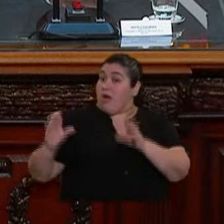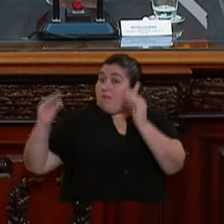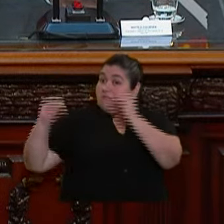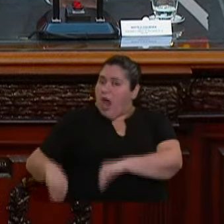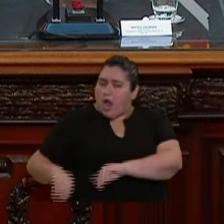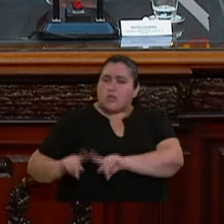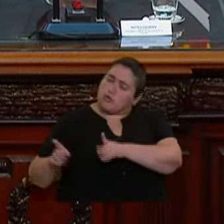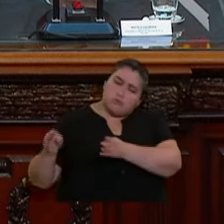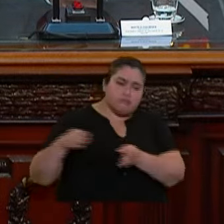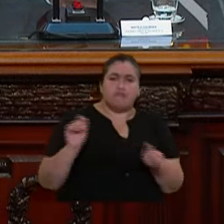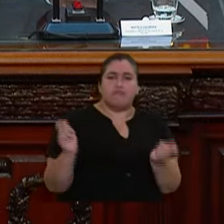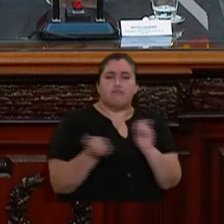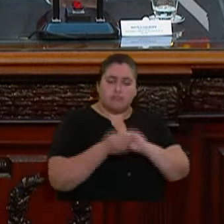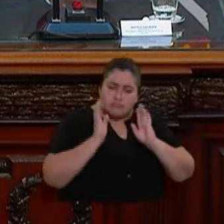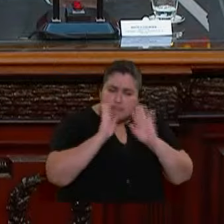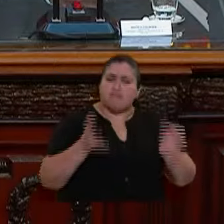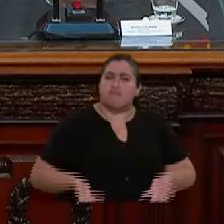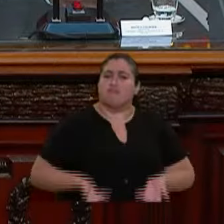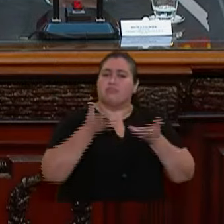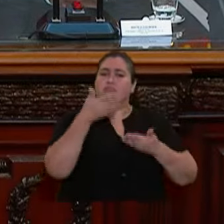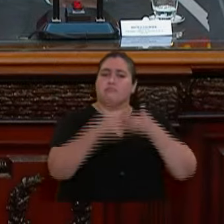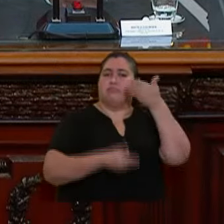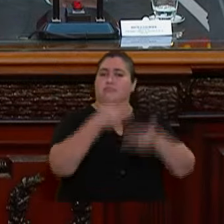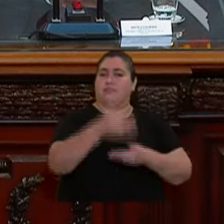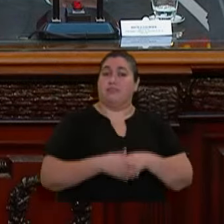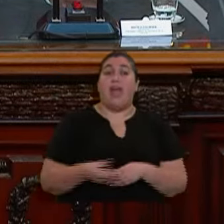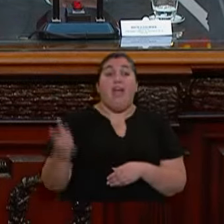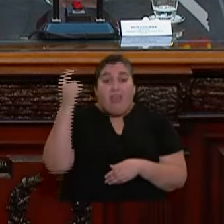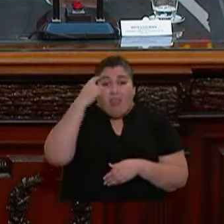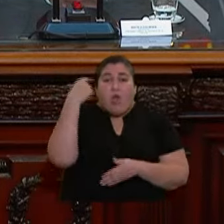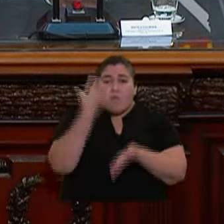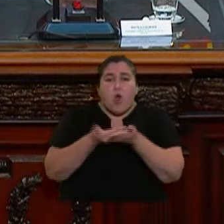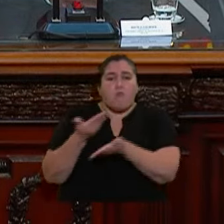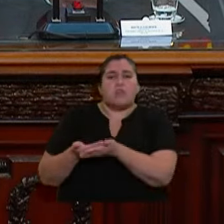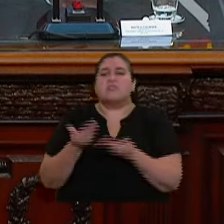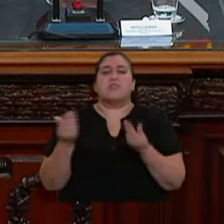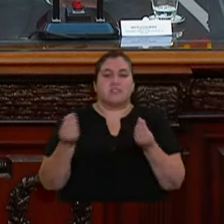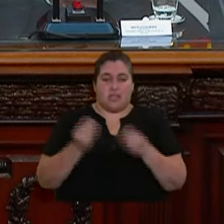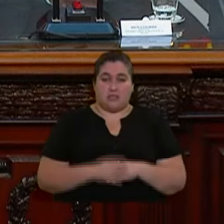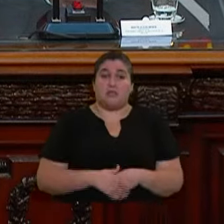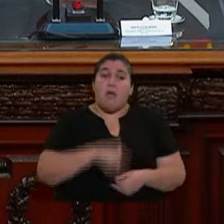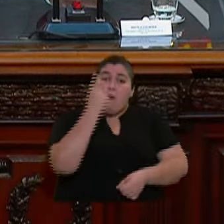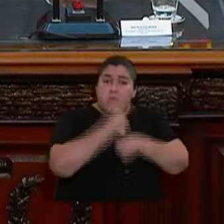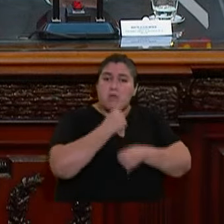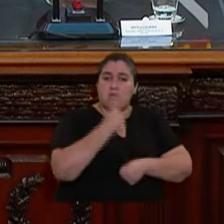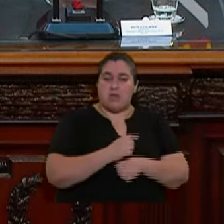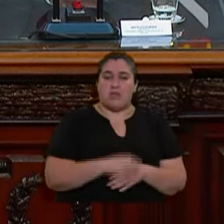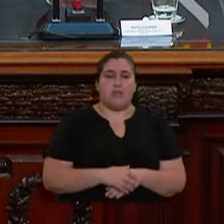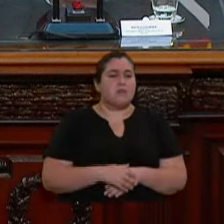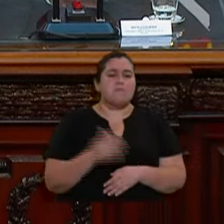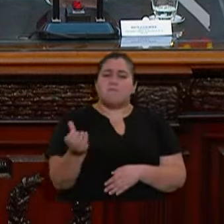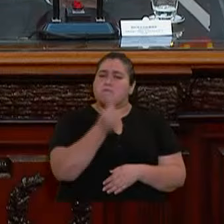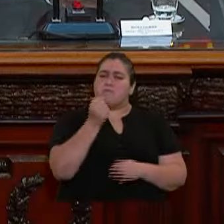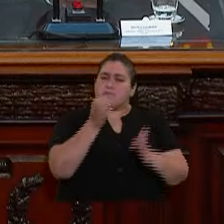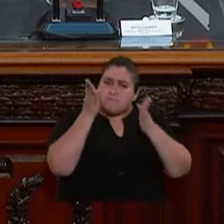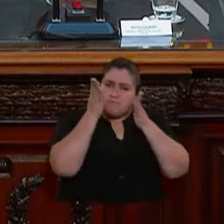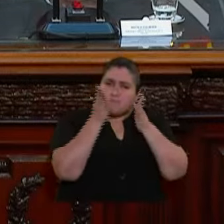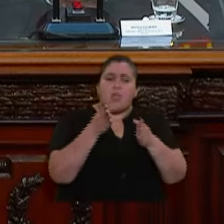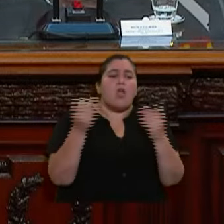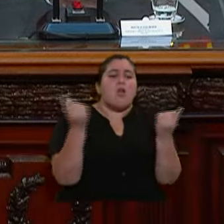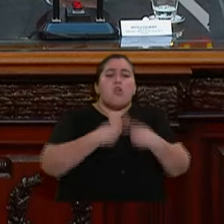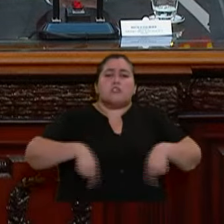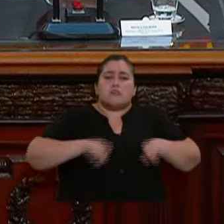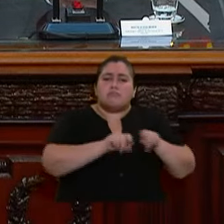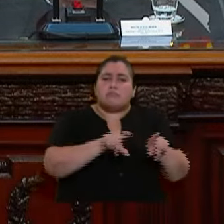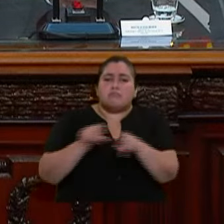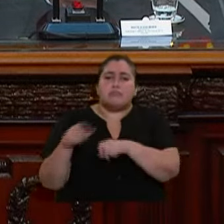el camino de la prosperidad. Esas 10 políticas de Estado son: 1. La inviolabilidad de la propiedad privada.